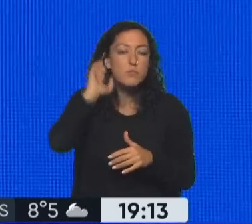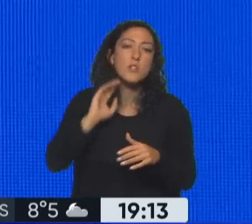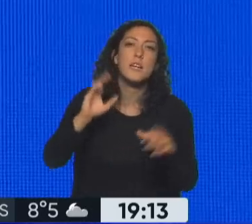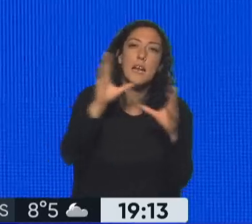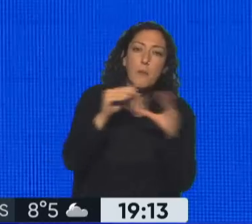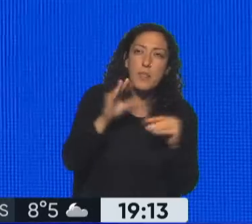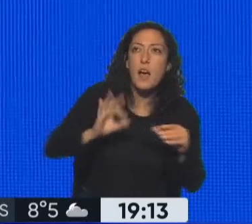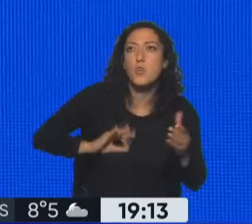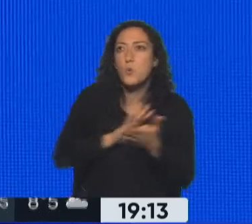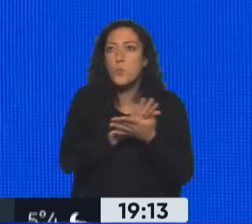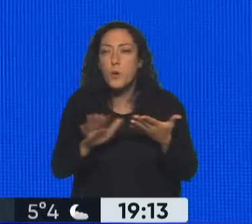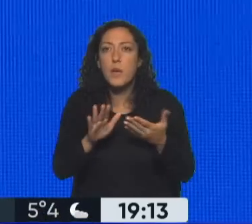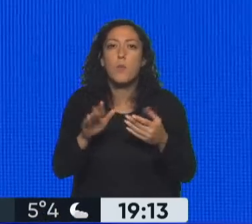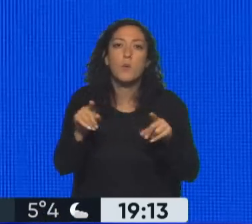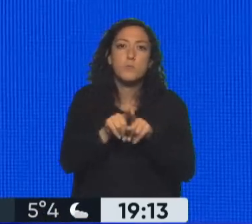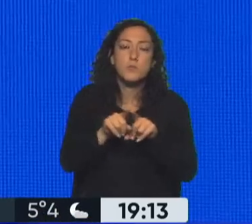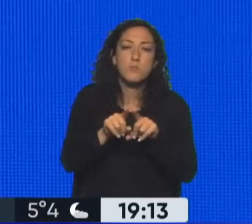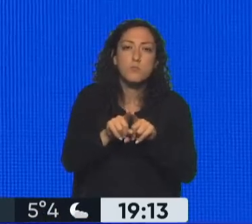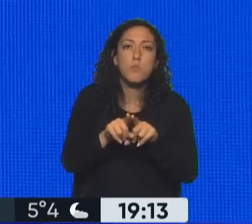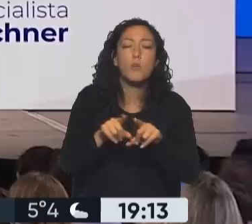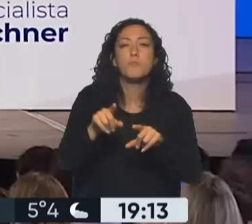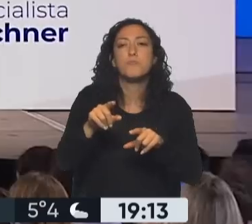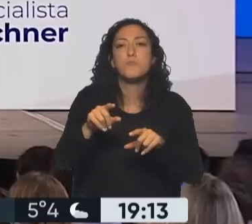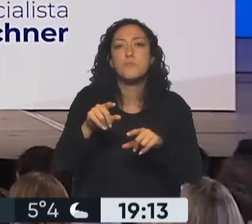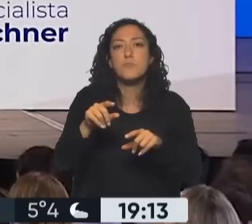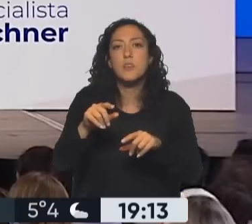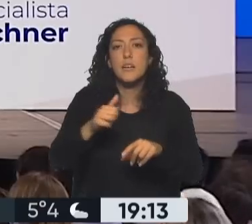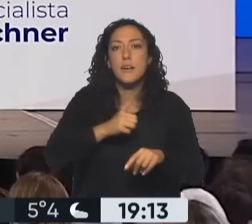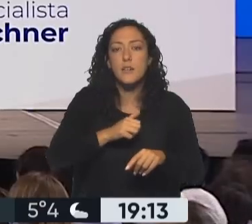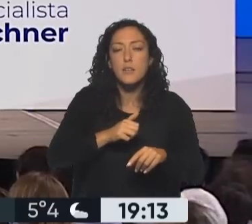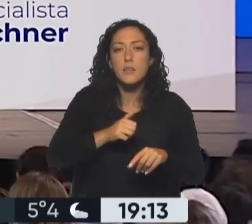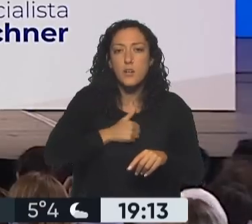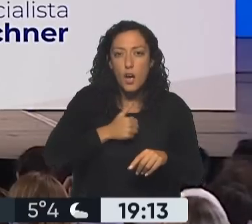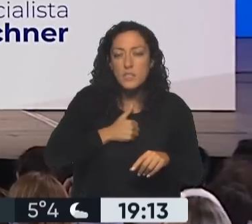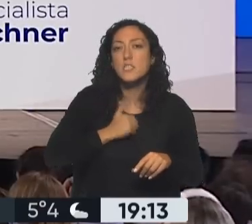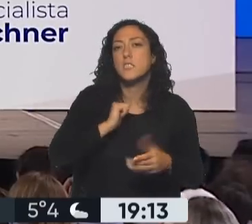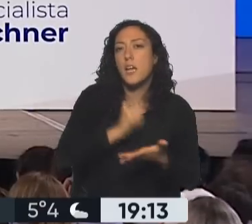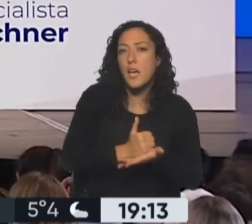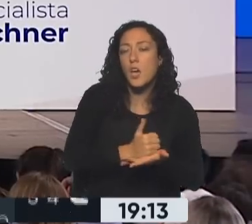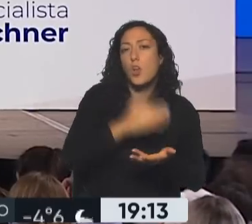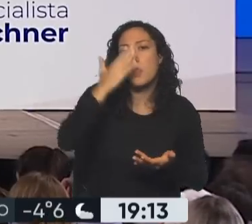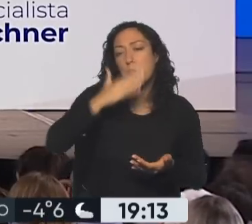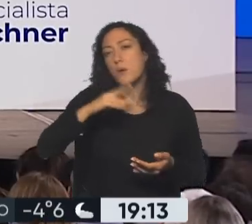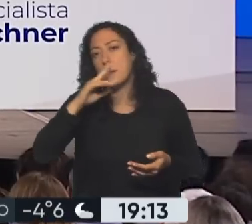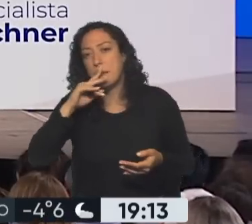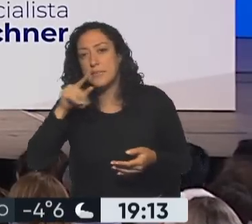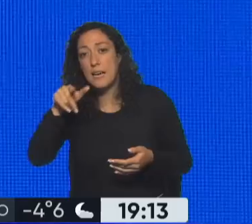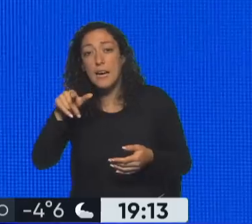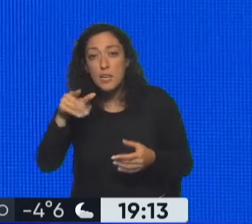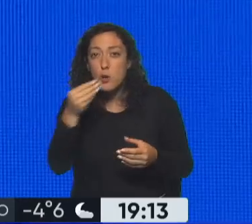y Navidad en Río Gallegos y como siempre veníamos a pasar Año Nuevo en La Plata. Ese Año Nuevo no se conseguía ni